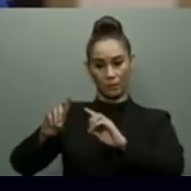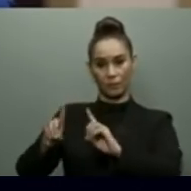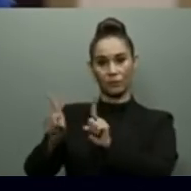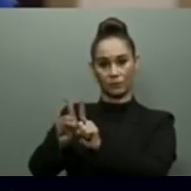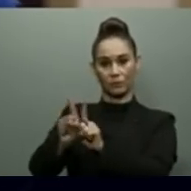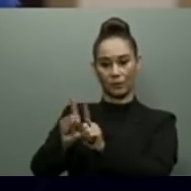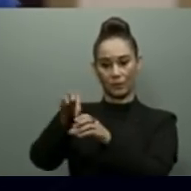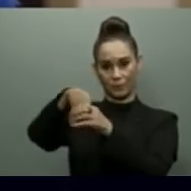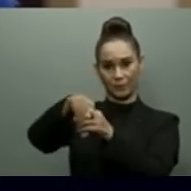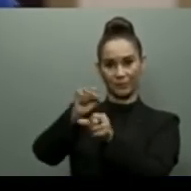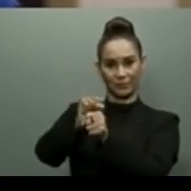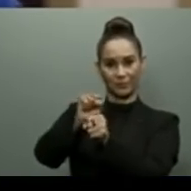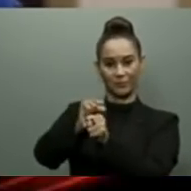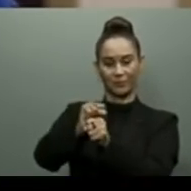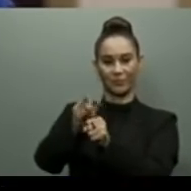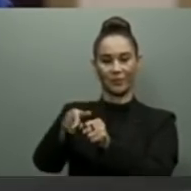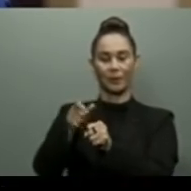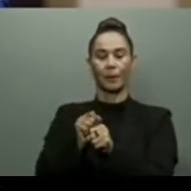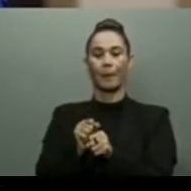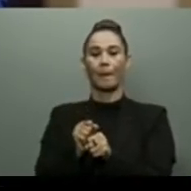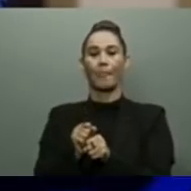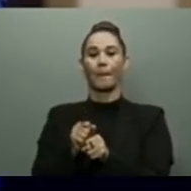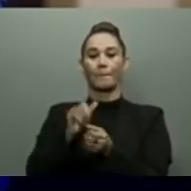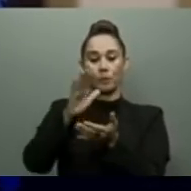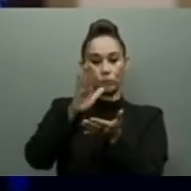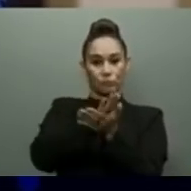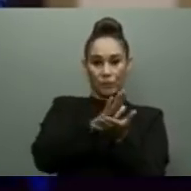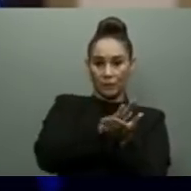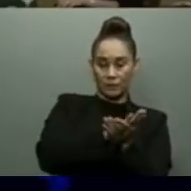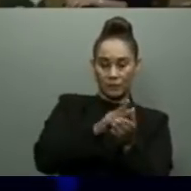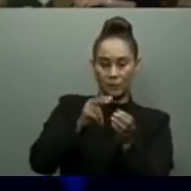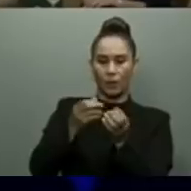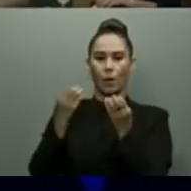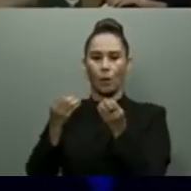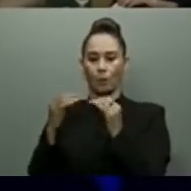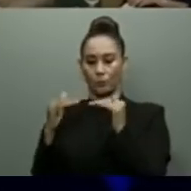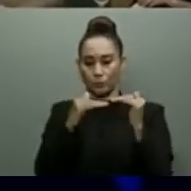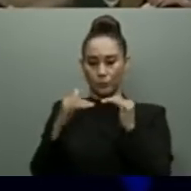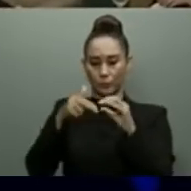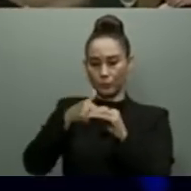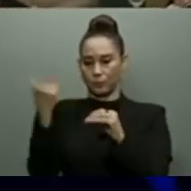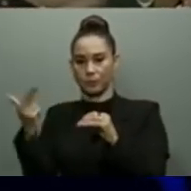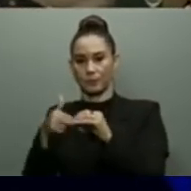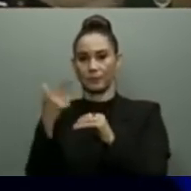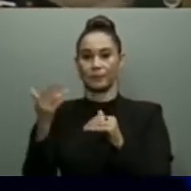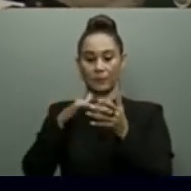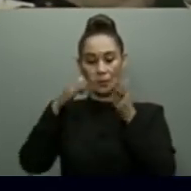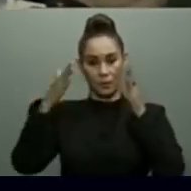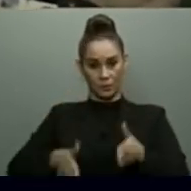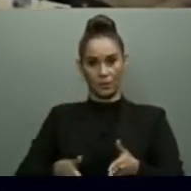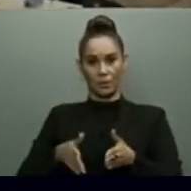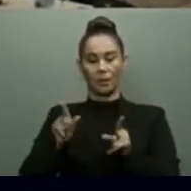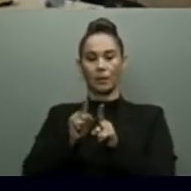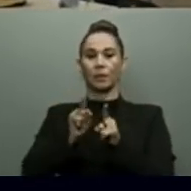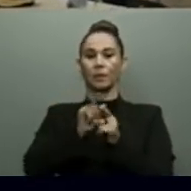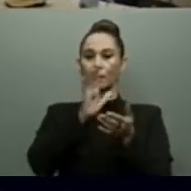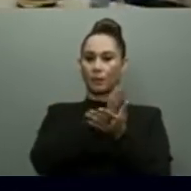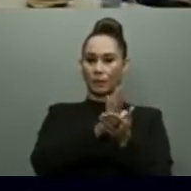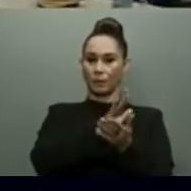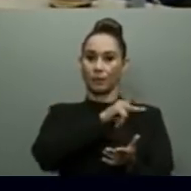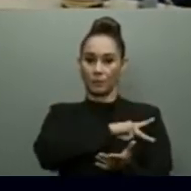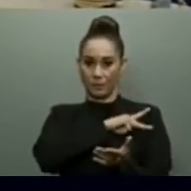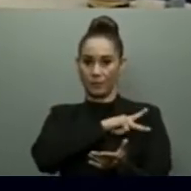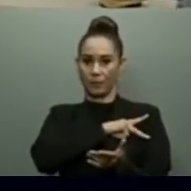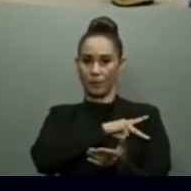tema y vamos a ejercitar con las escuelas las evacuaciones de los alumnos y también los colegios privados. Es decir,